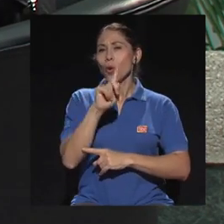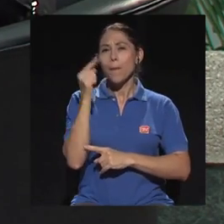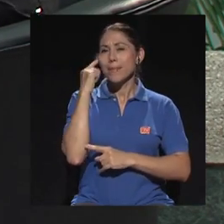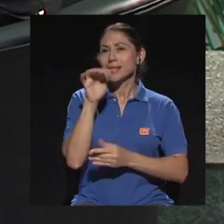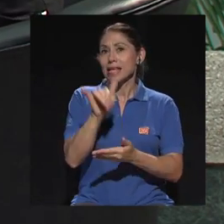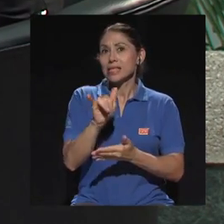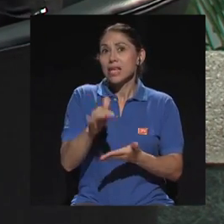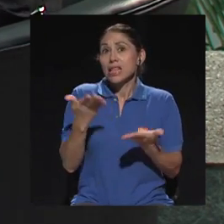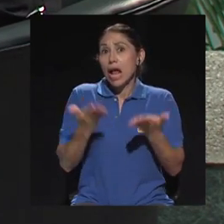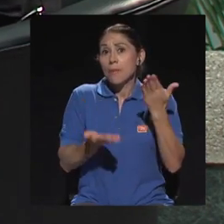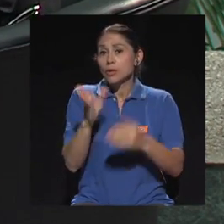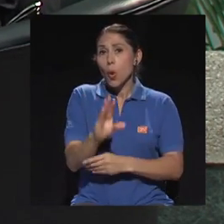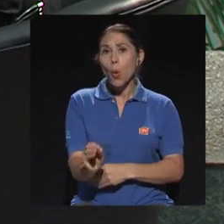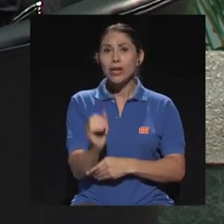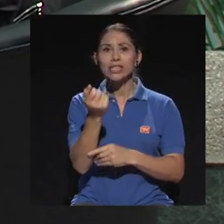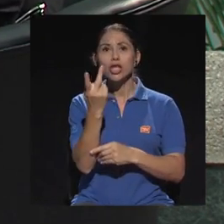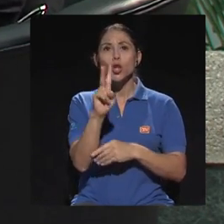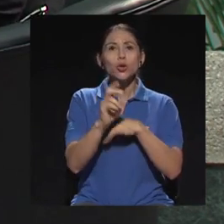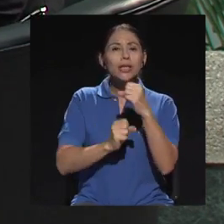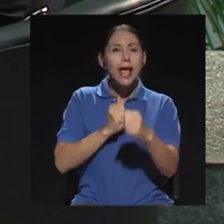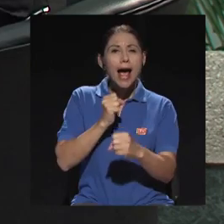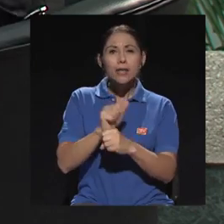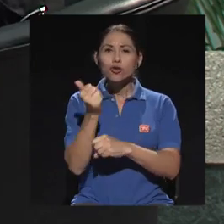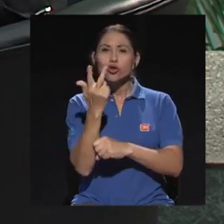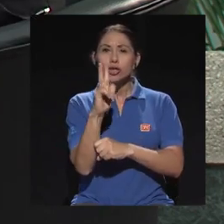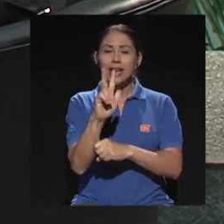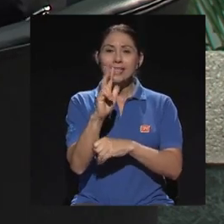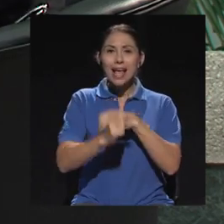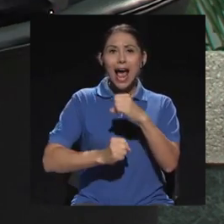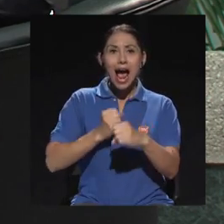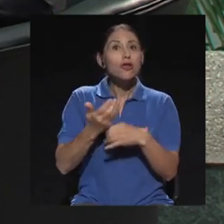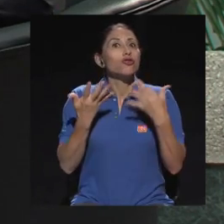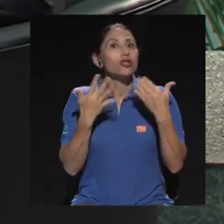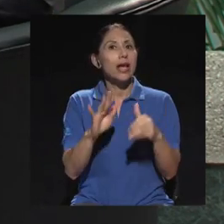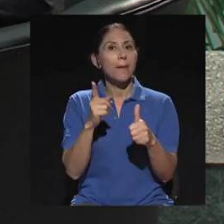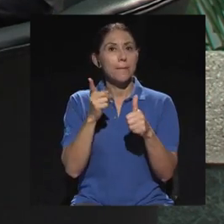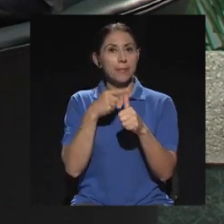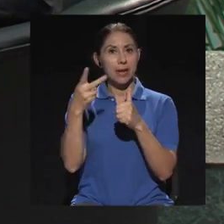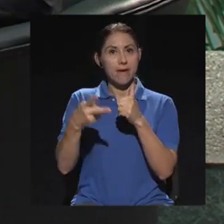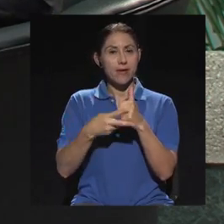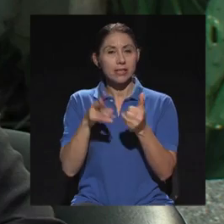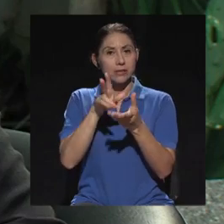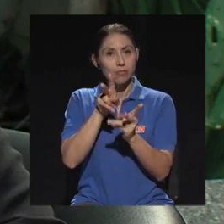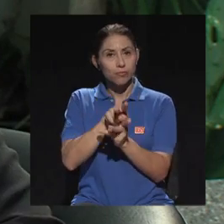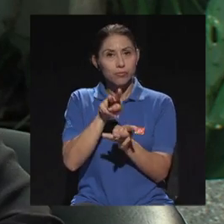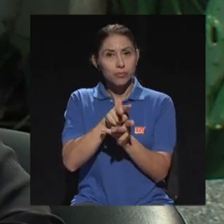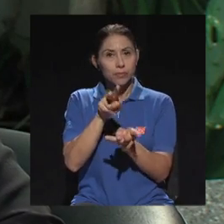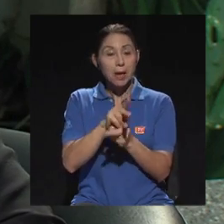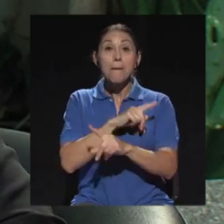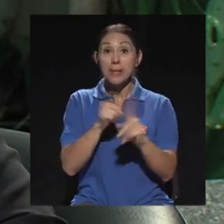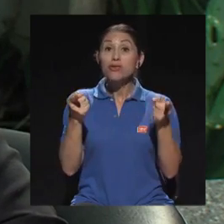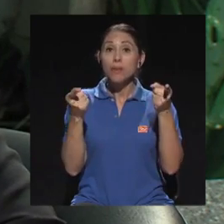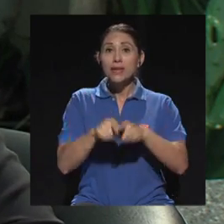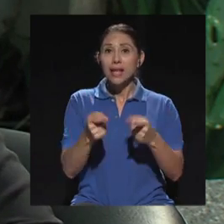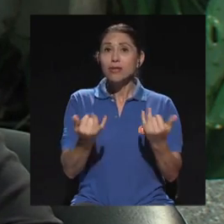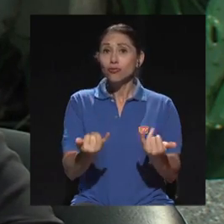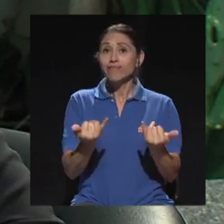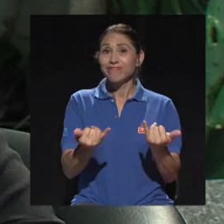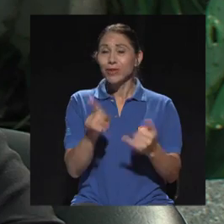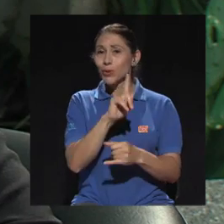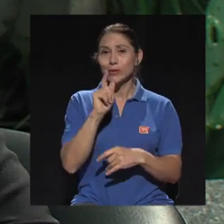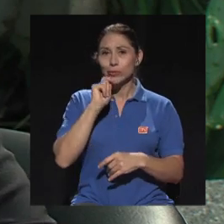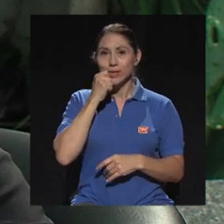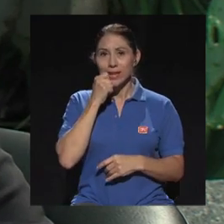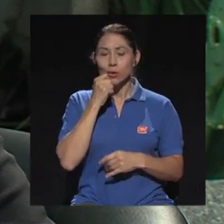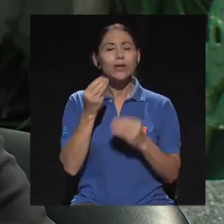se lo imaginaría que a los 12, 13 años ya hay como esa primera experiencia en el ámbito sexual, pero se está dando, no es un secreto,